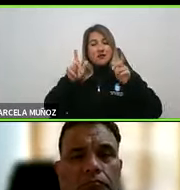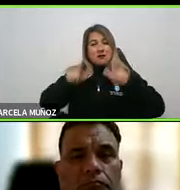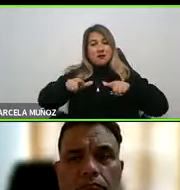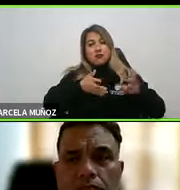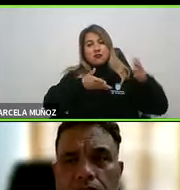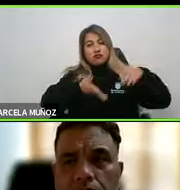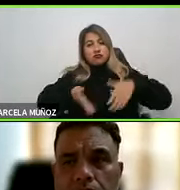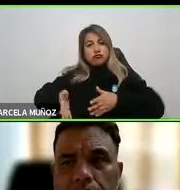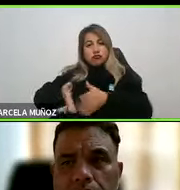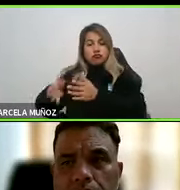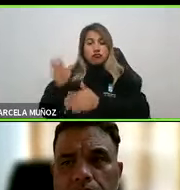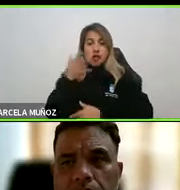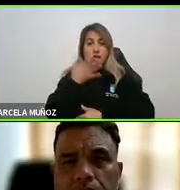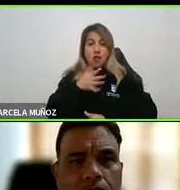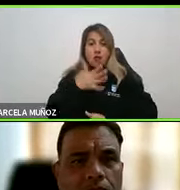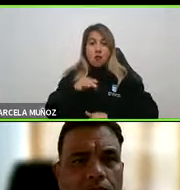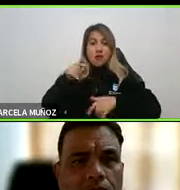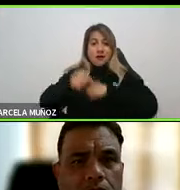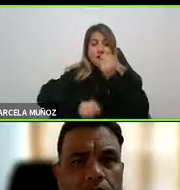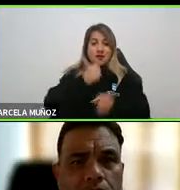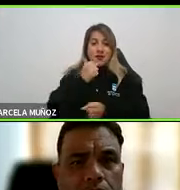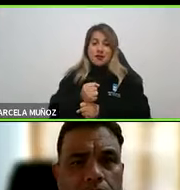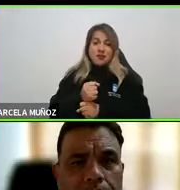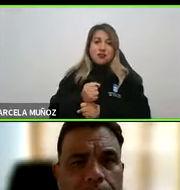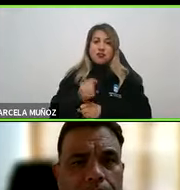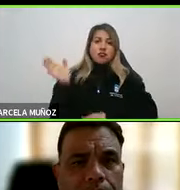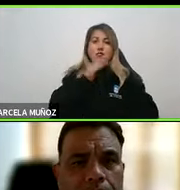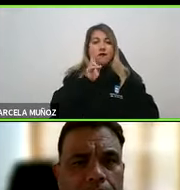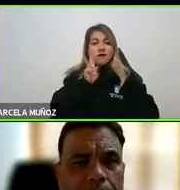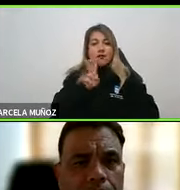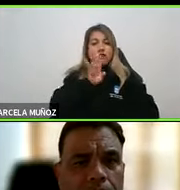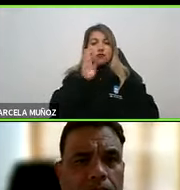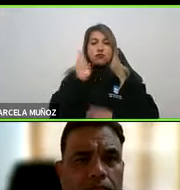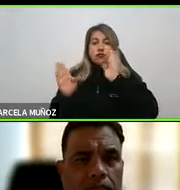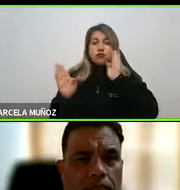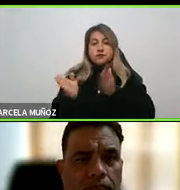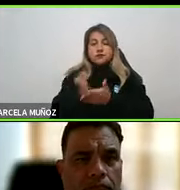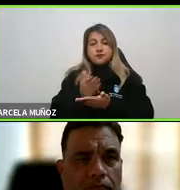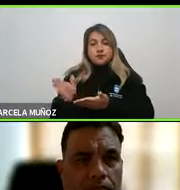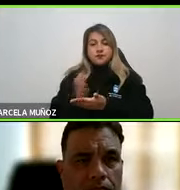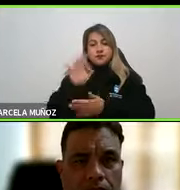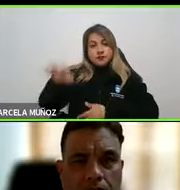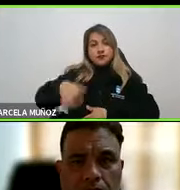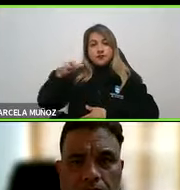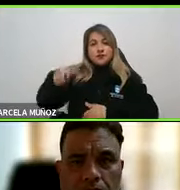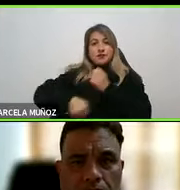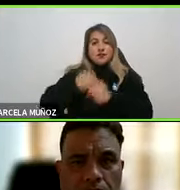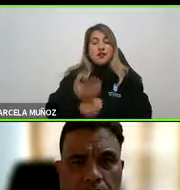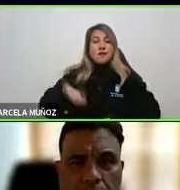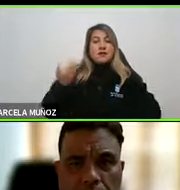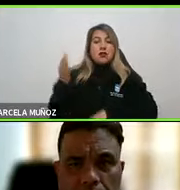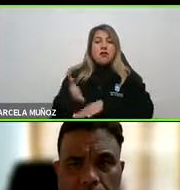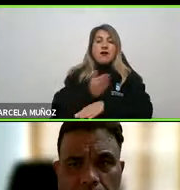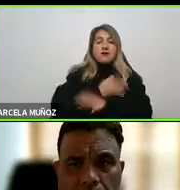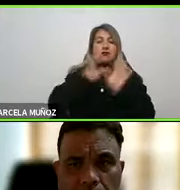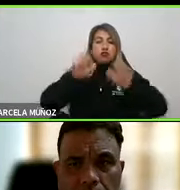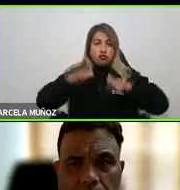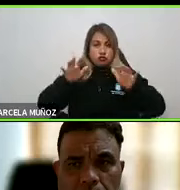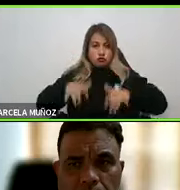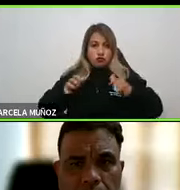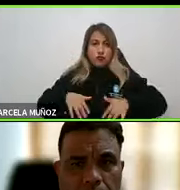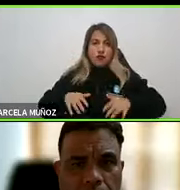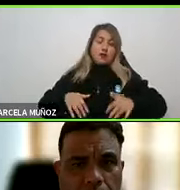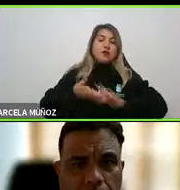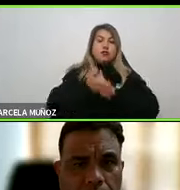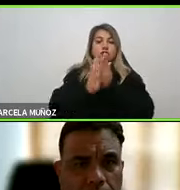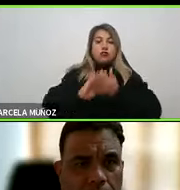tienen el tema de que este año no se vio la máquina despejando el canal Colo Colo, que el año pasado se vio antes de la lluvia, a la maquinaria de los canalistas despejando los